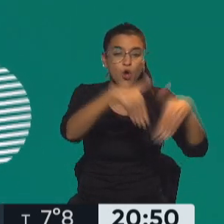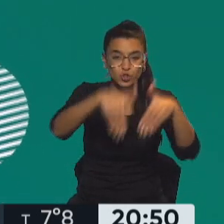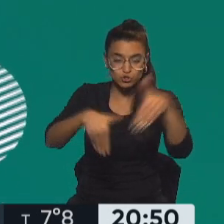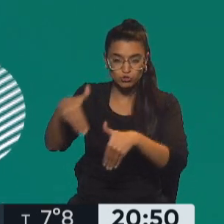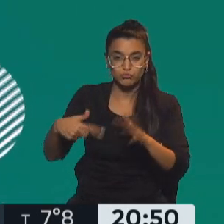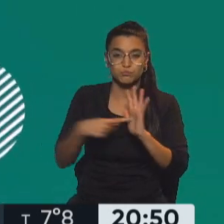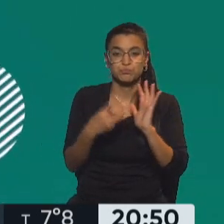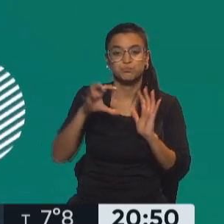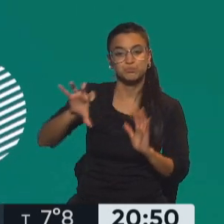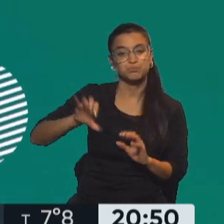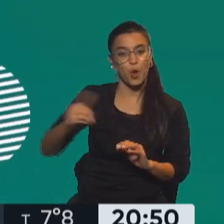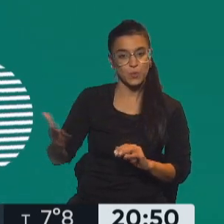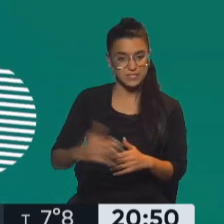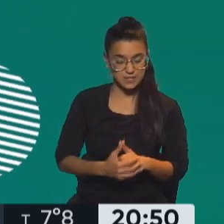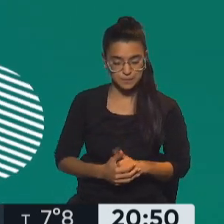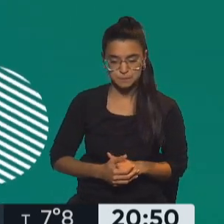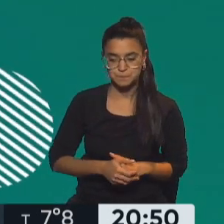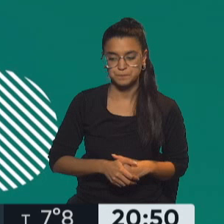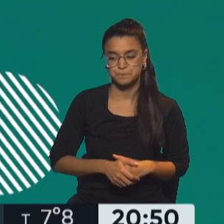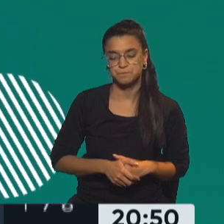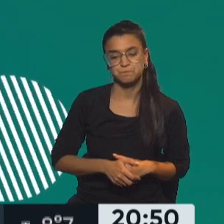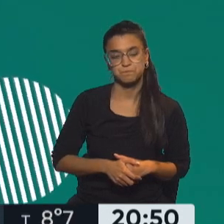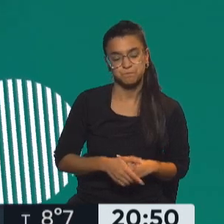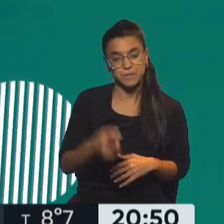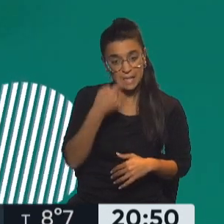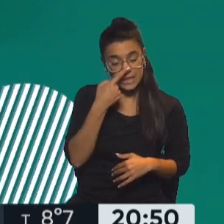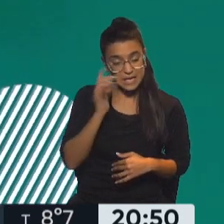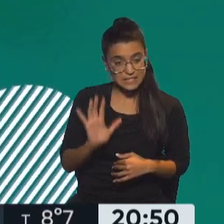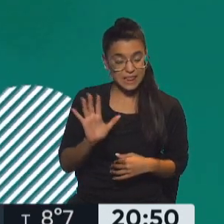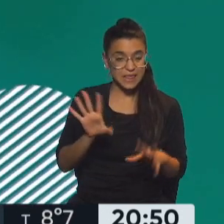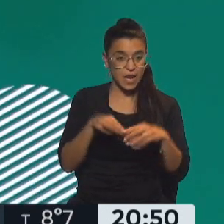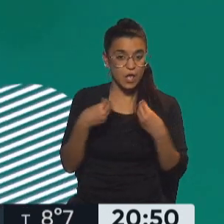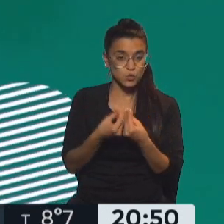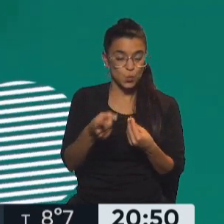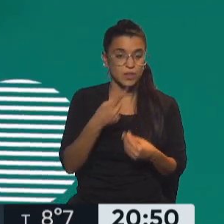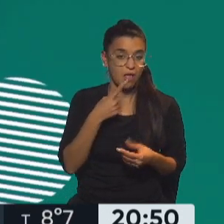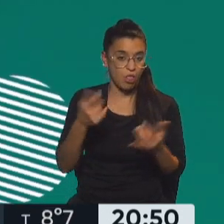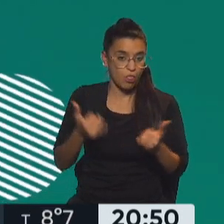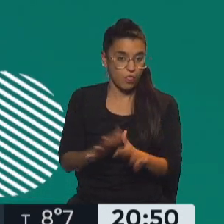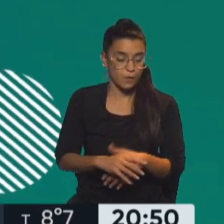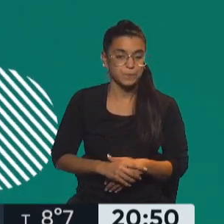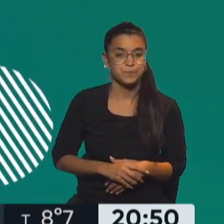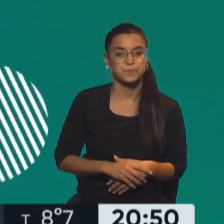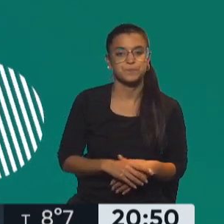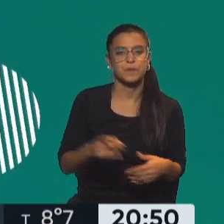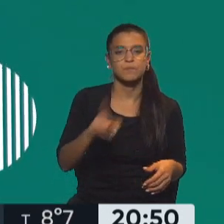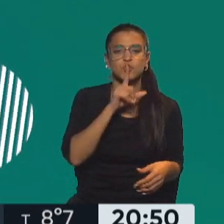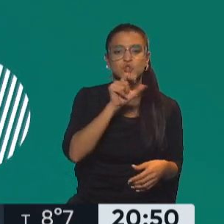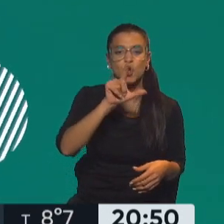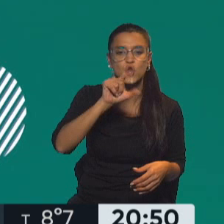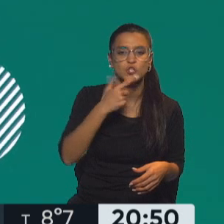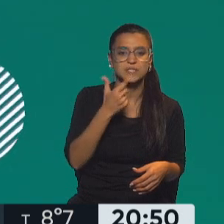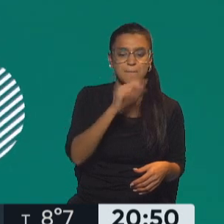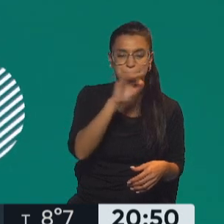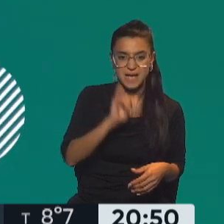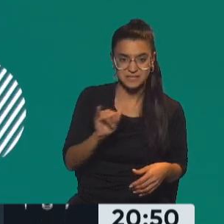la provincia de Buenos Aires. Es interesante el resultado que obtiene. Para Tolosa Paz del